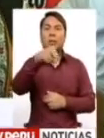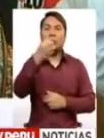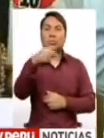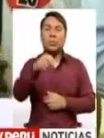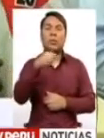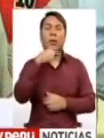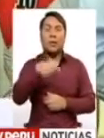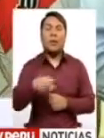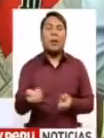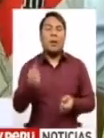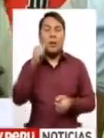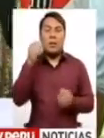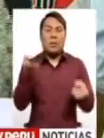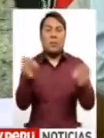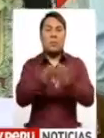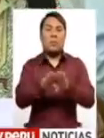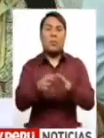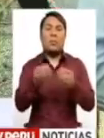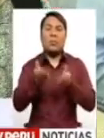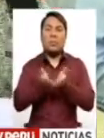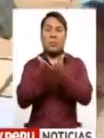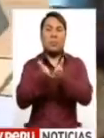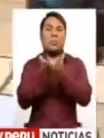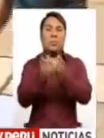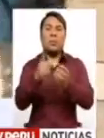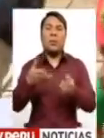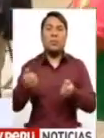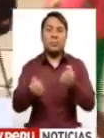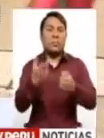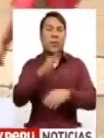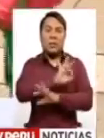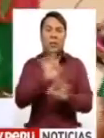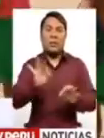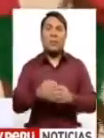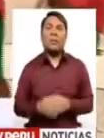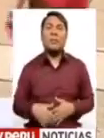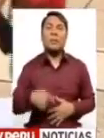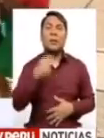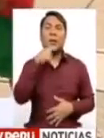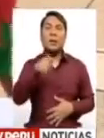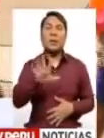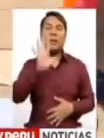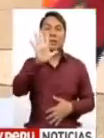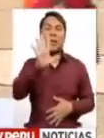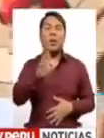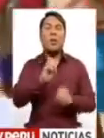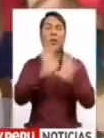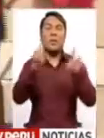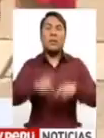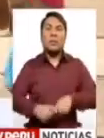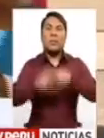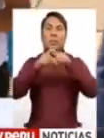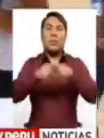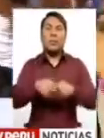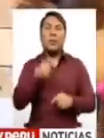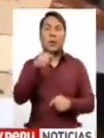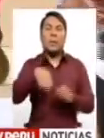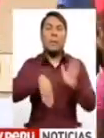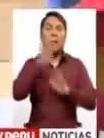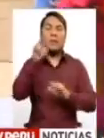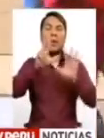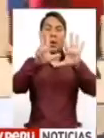permaneció bloqueado al paso de las embarcaciones. Tras 75 días de paralización, la medida se depone y más de